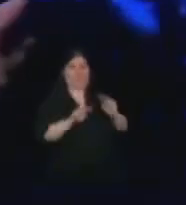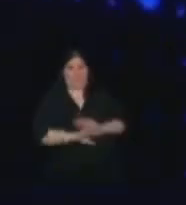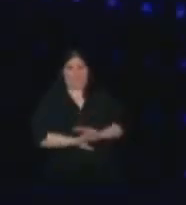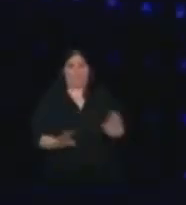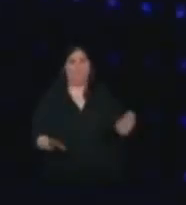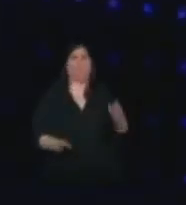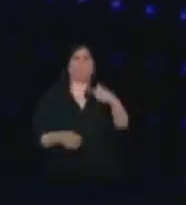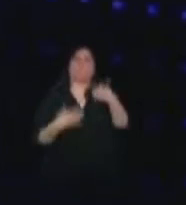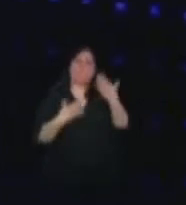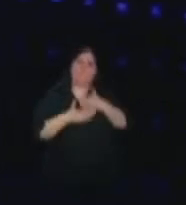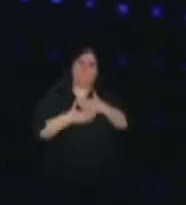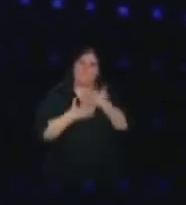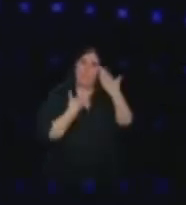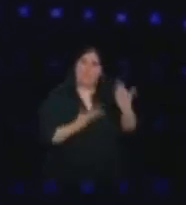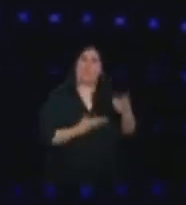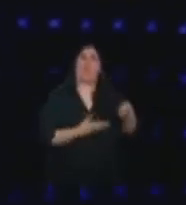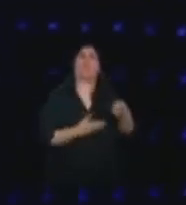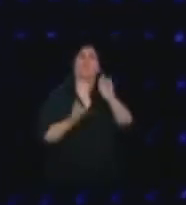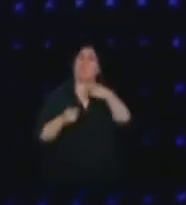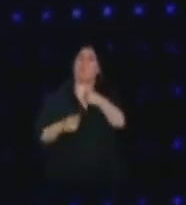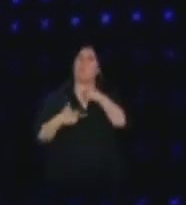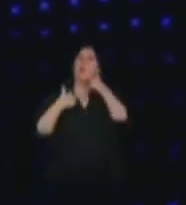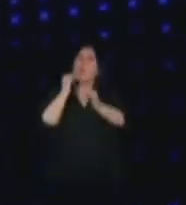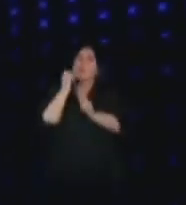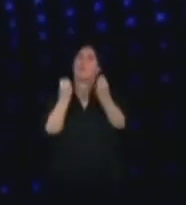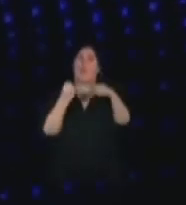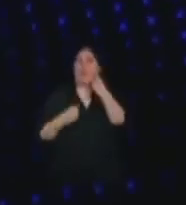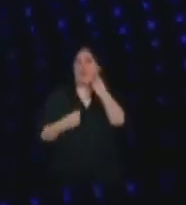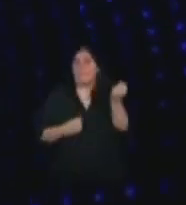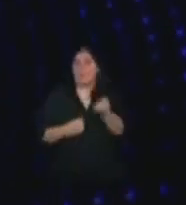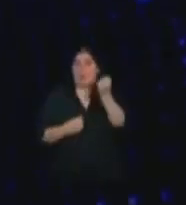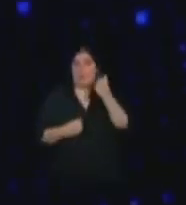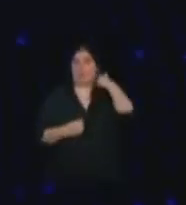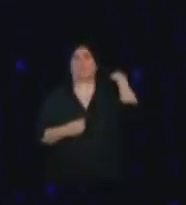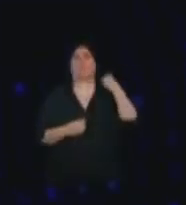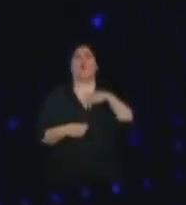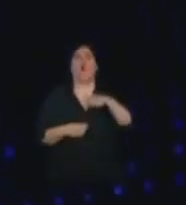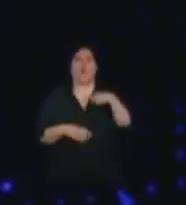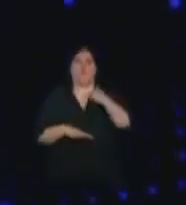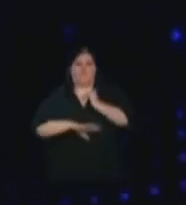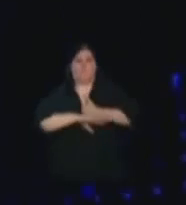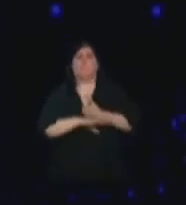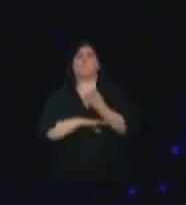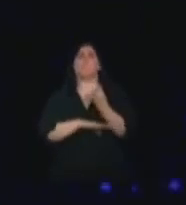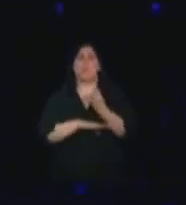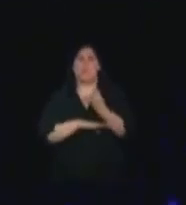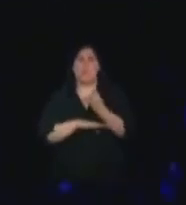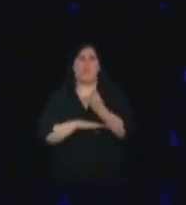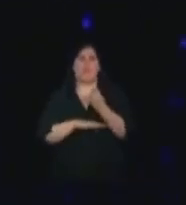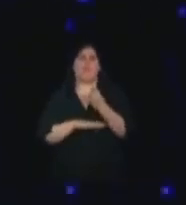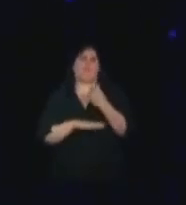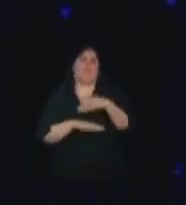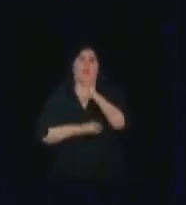tenga problemas. Destacó que el acuerdo de unidad nacional que él promueve en caso de llegar al gobierno contempla